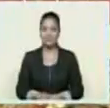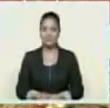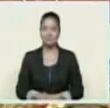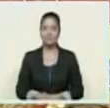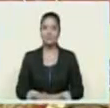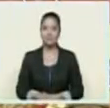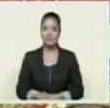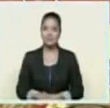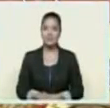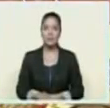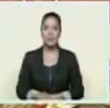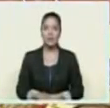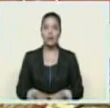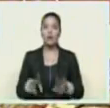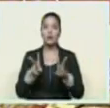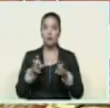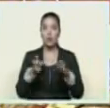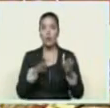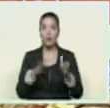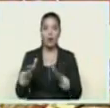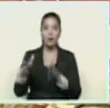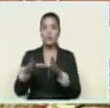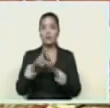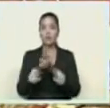nuevos caminos constituyentes